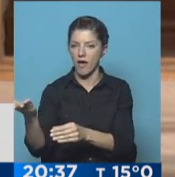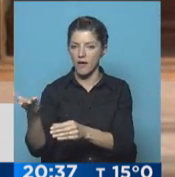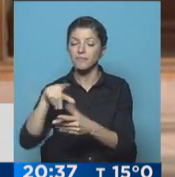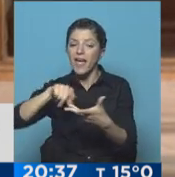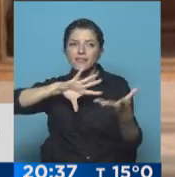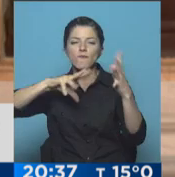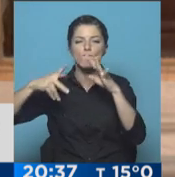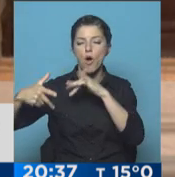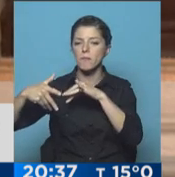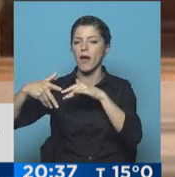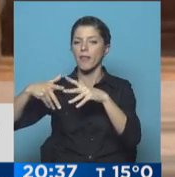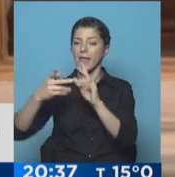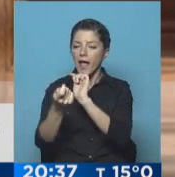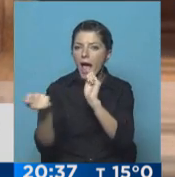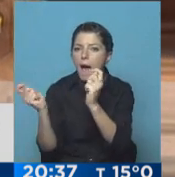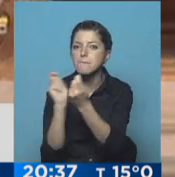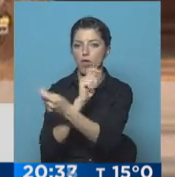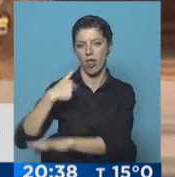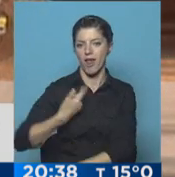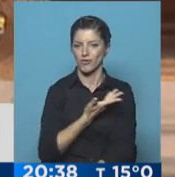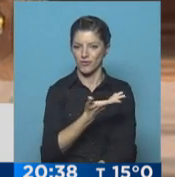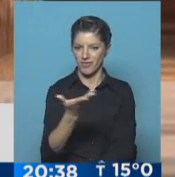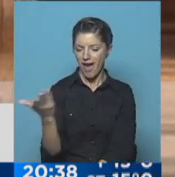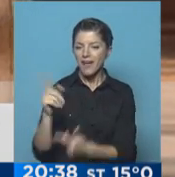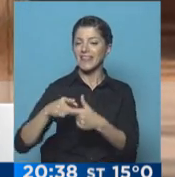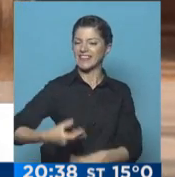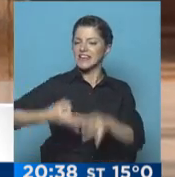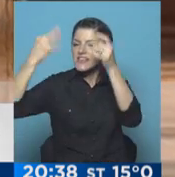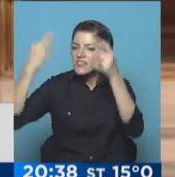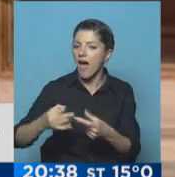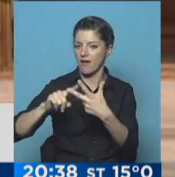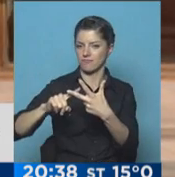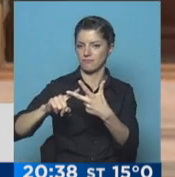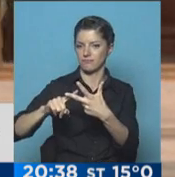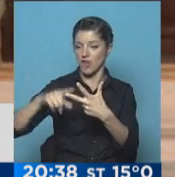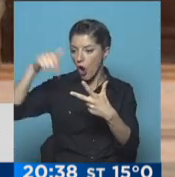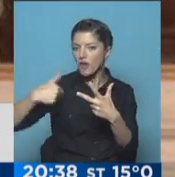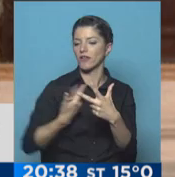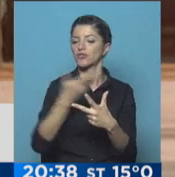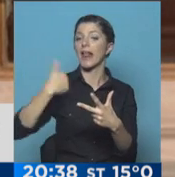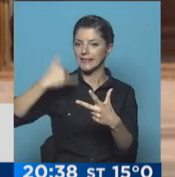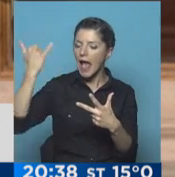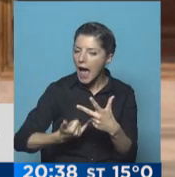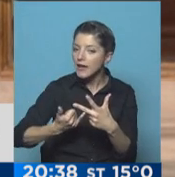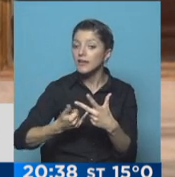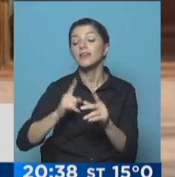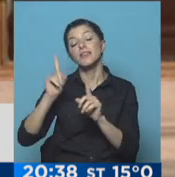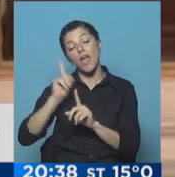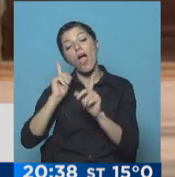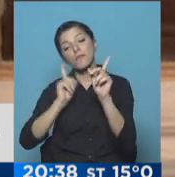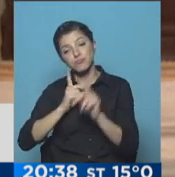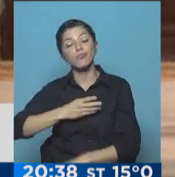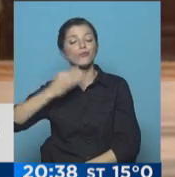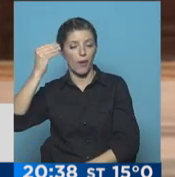de movilidad social, este nivel de dignidad que ha alcanzado la sociedad argentina y que muchas veces,